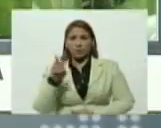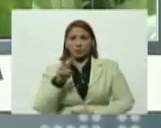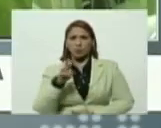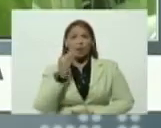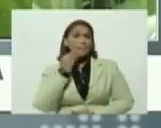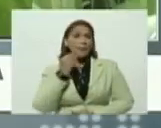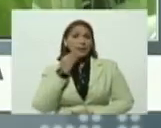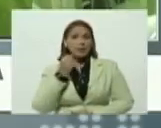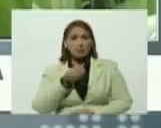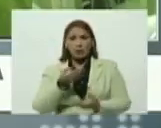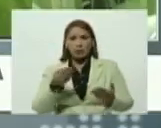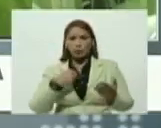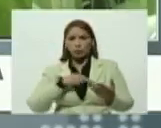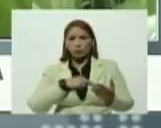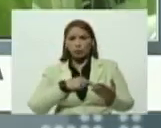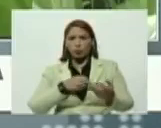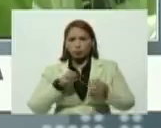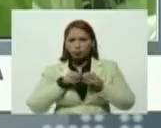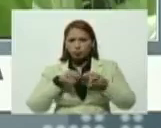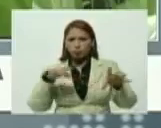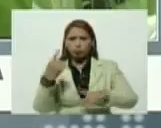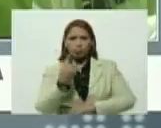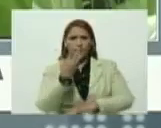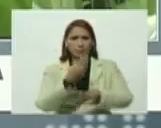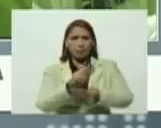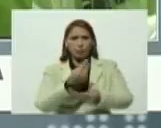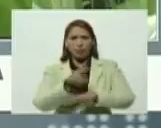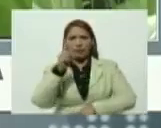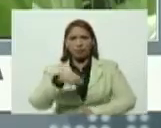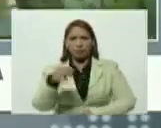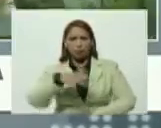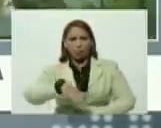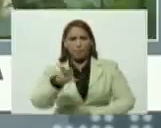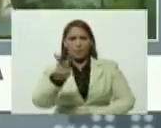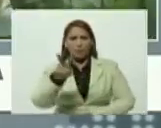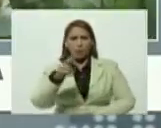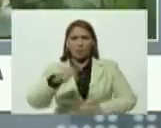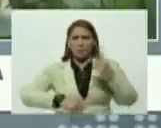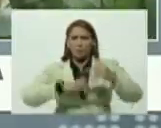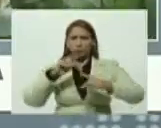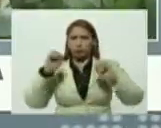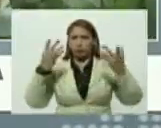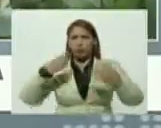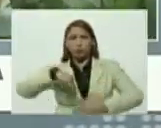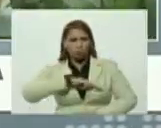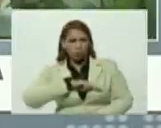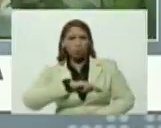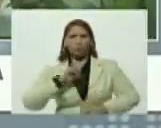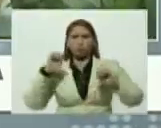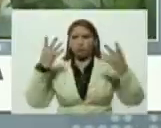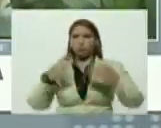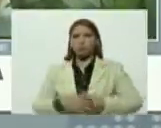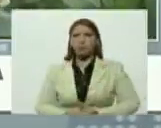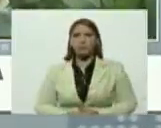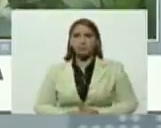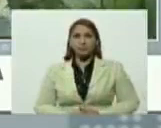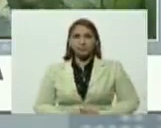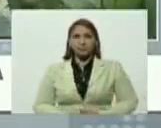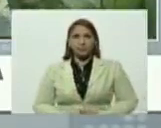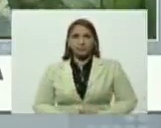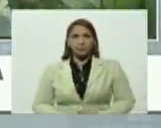esta seguiremos multiplicando no solamente en Monagas, sino también en Venezuela, porque producir es vencer.